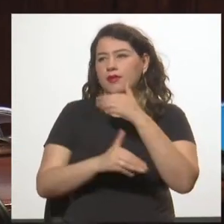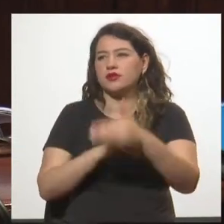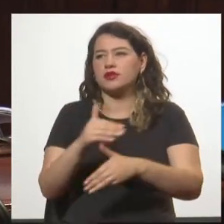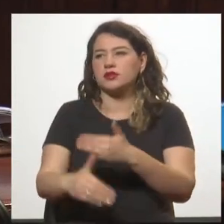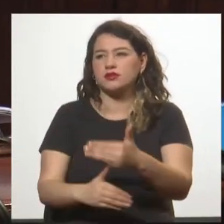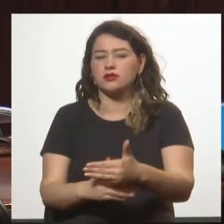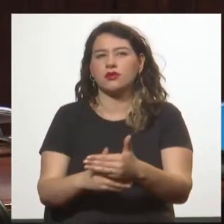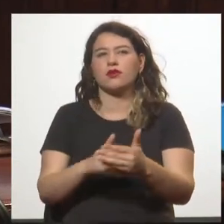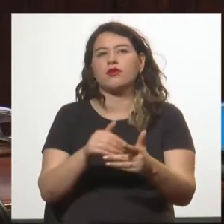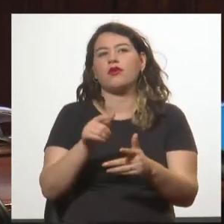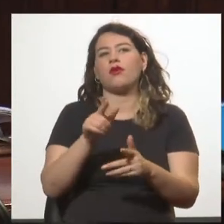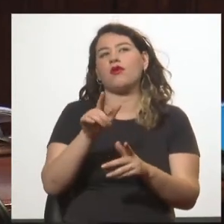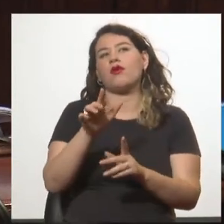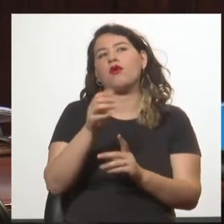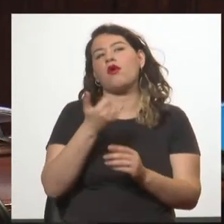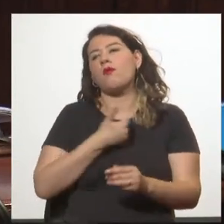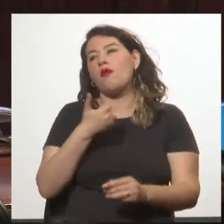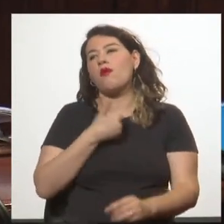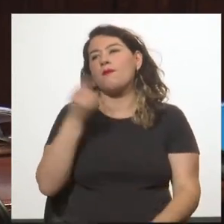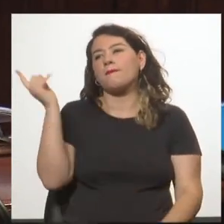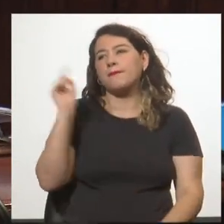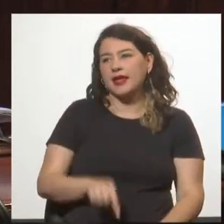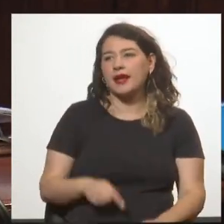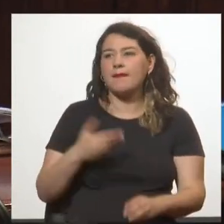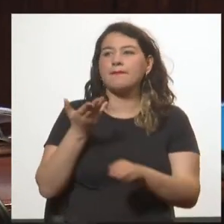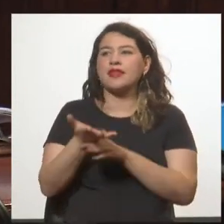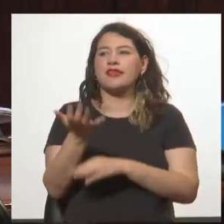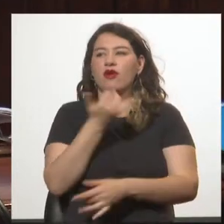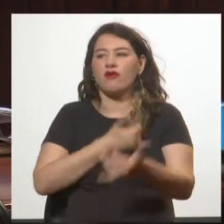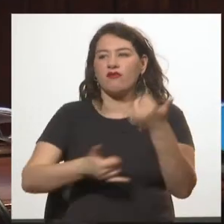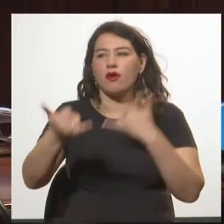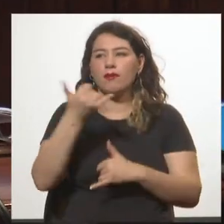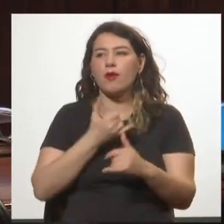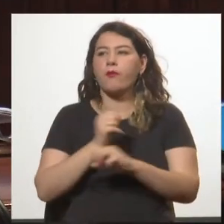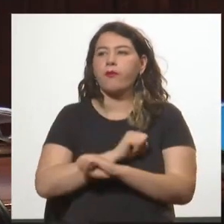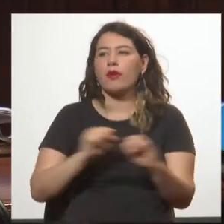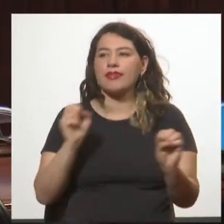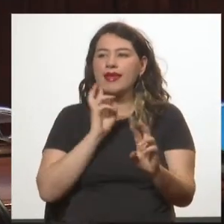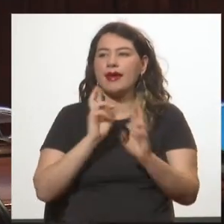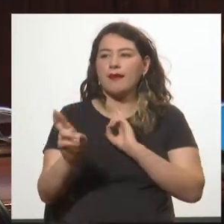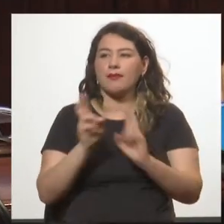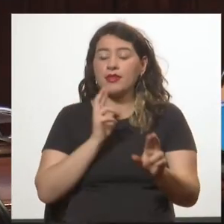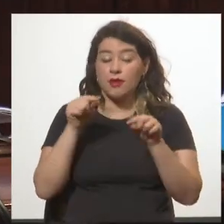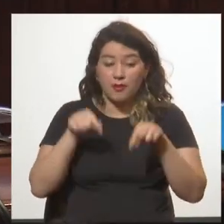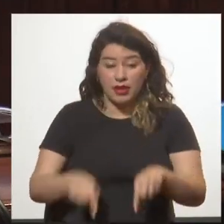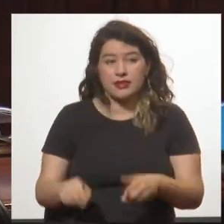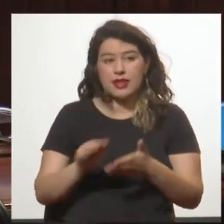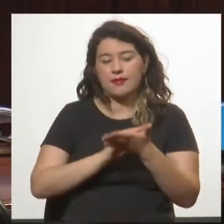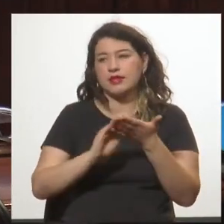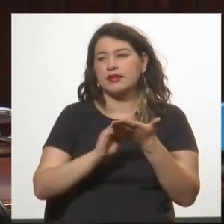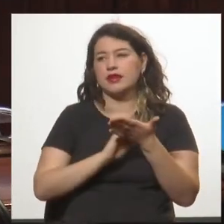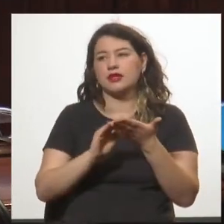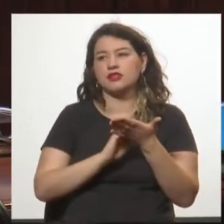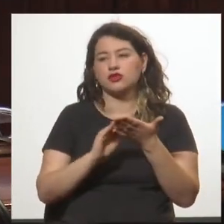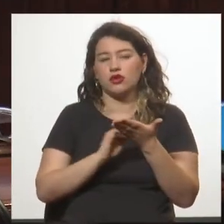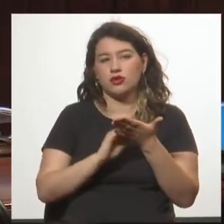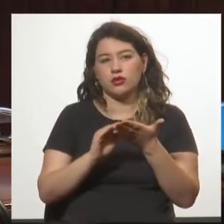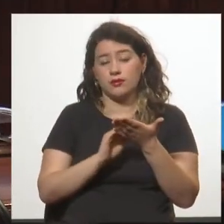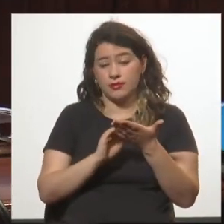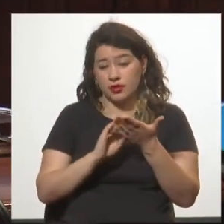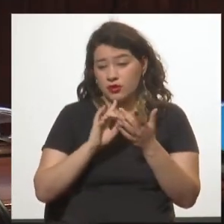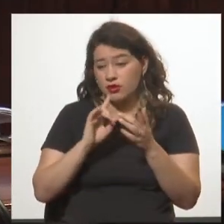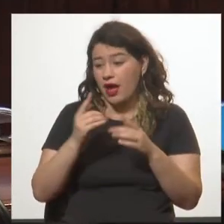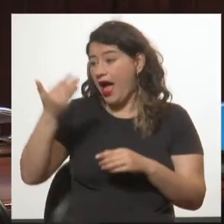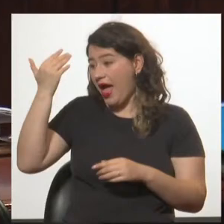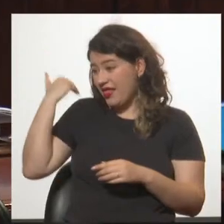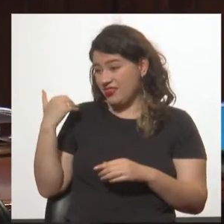obtenido ahora a través del mecanismo de pedido de informes que fueron respondidos por esta administración y no lo eran por la